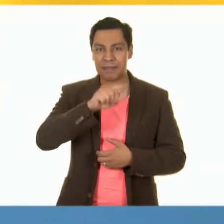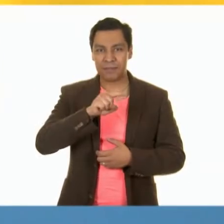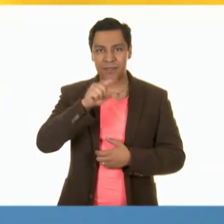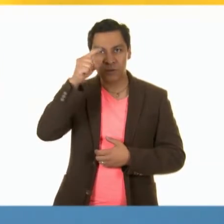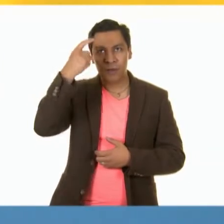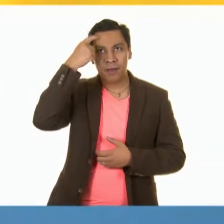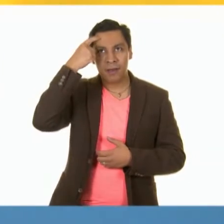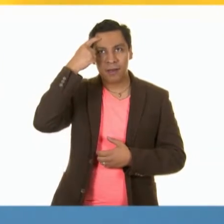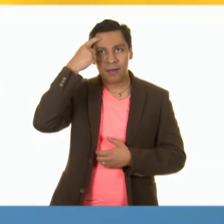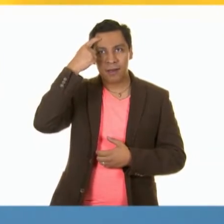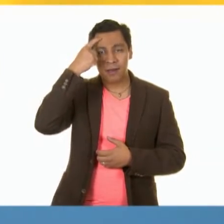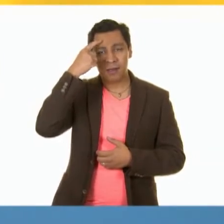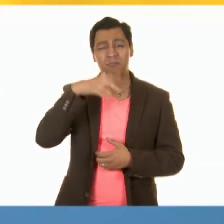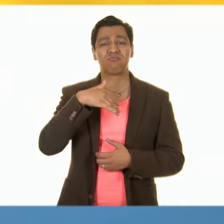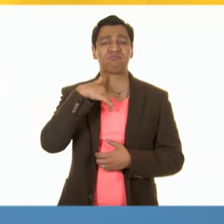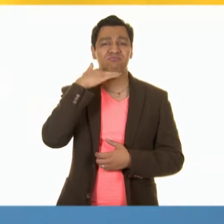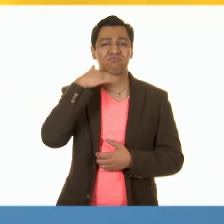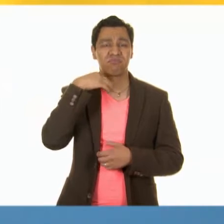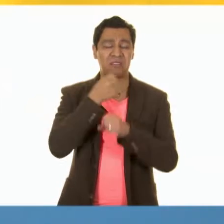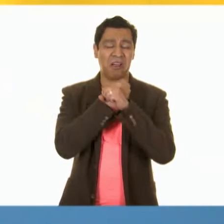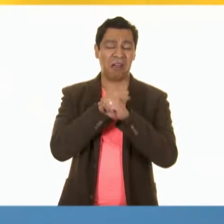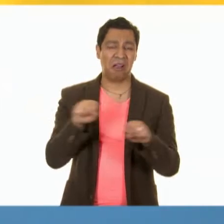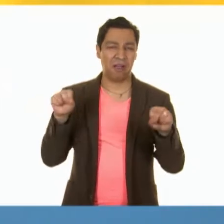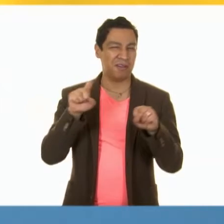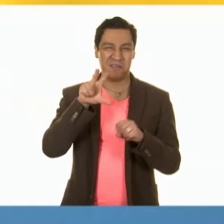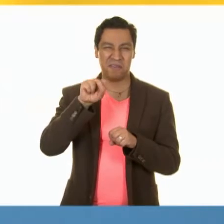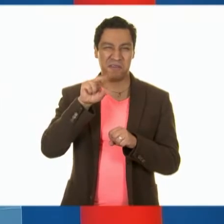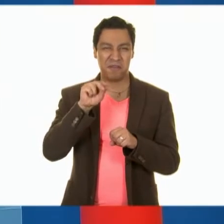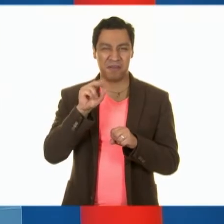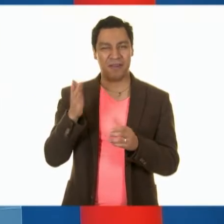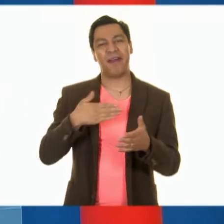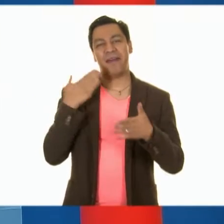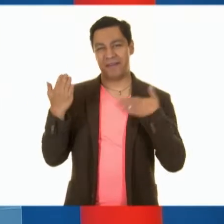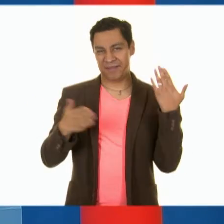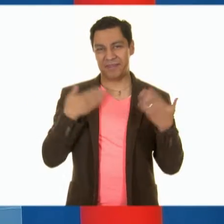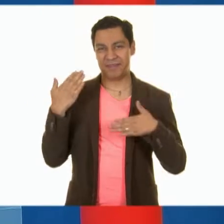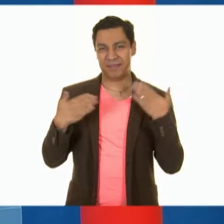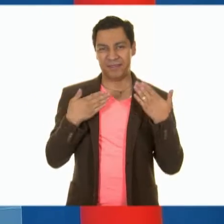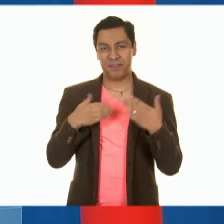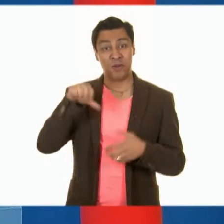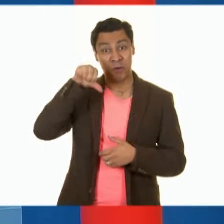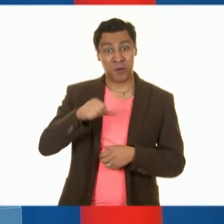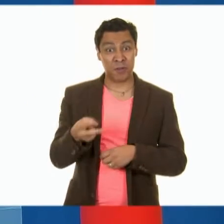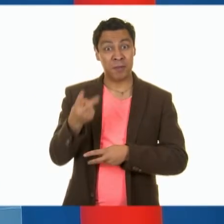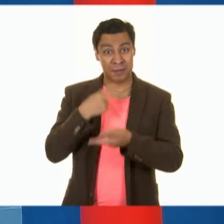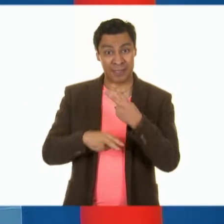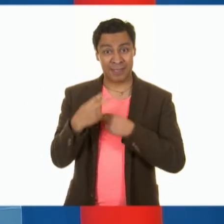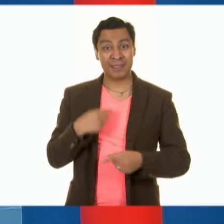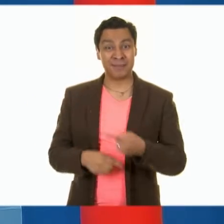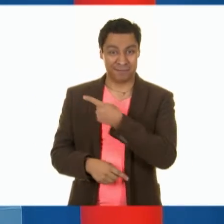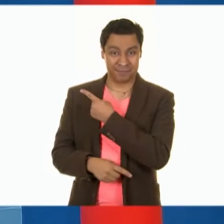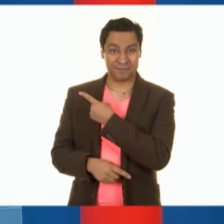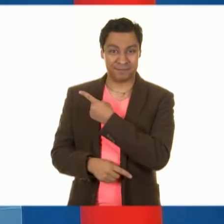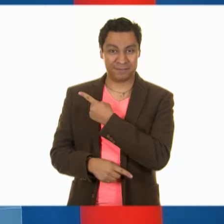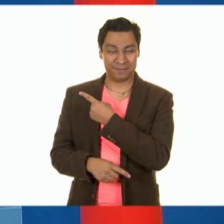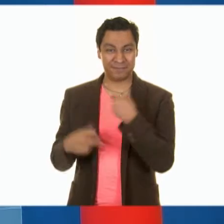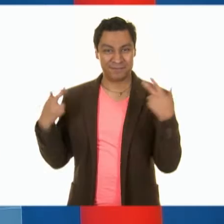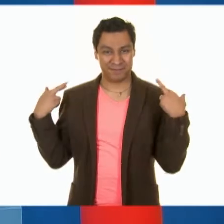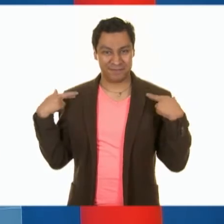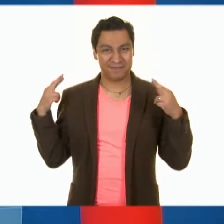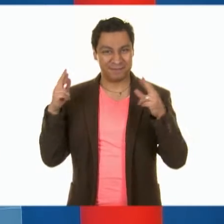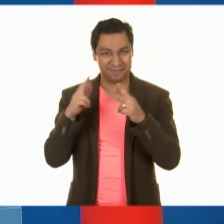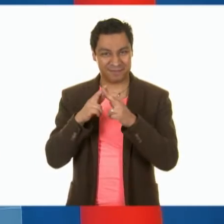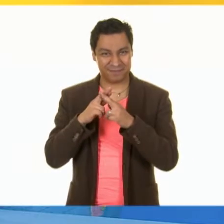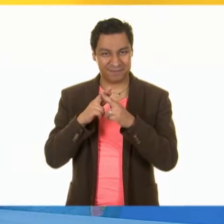hogares. Hoy nos acompaña la maestra Gabriela Silva. Maestra, bienvenida. Hola, ¿cómo están todos? ¿Ya listísimos para su clase de Ciencias